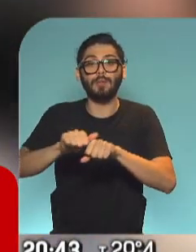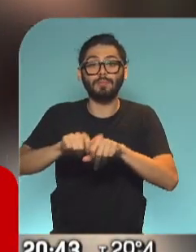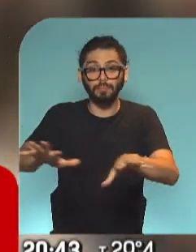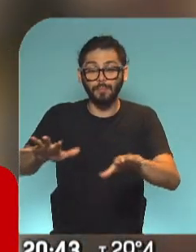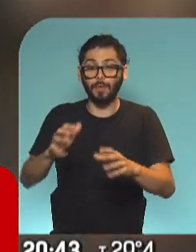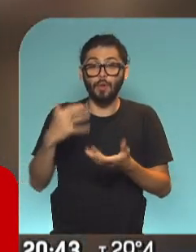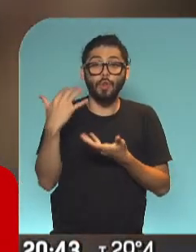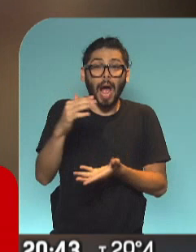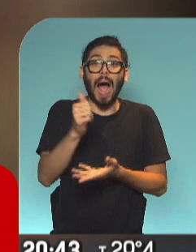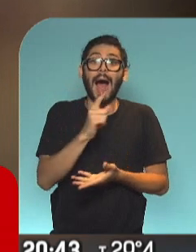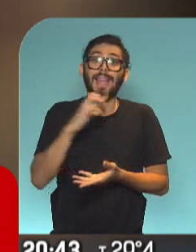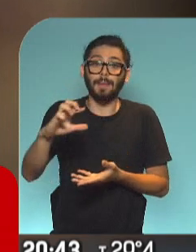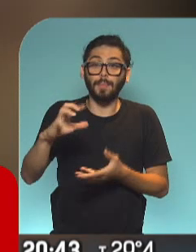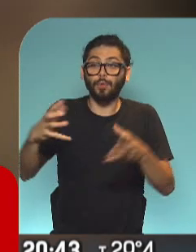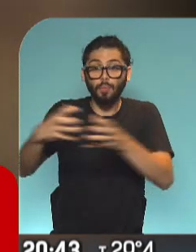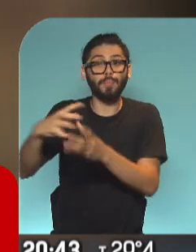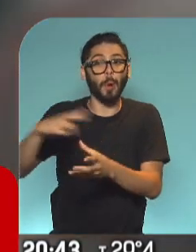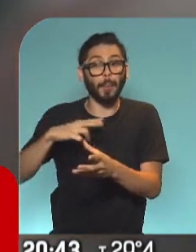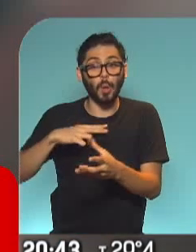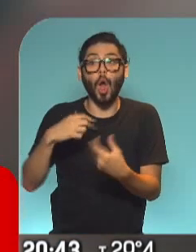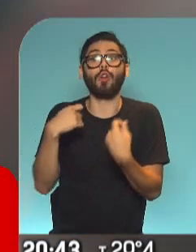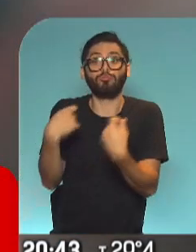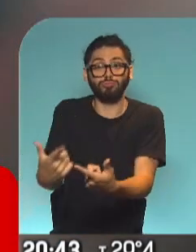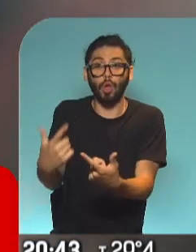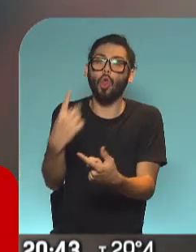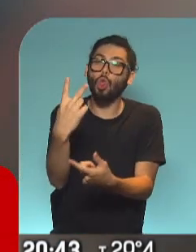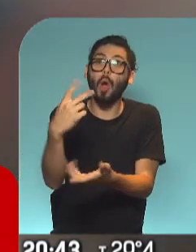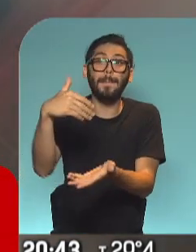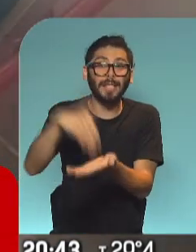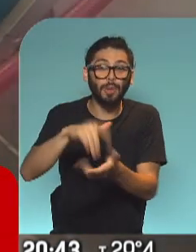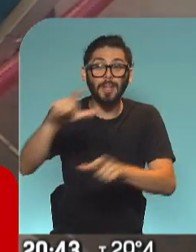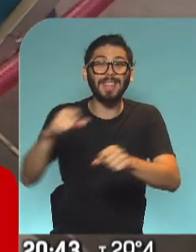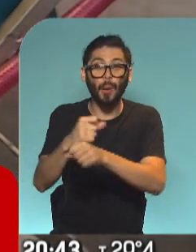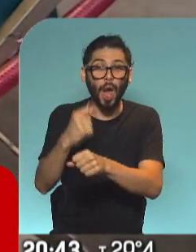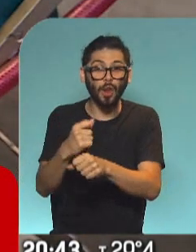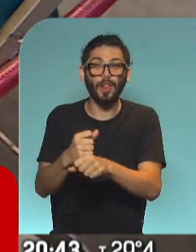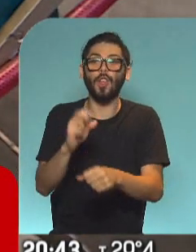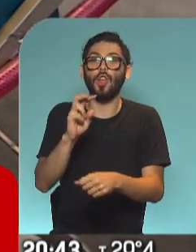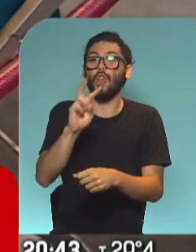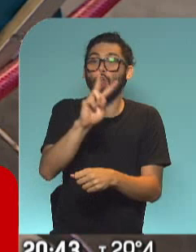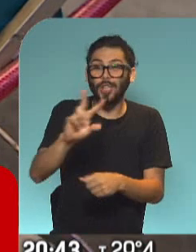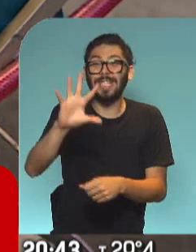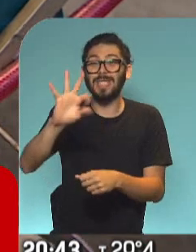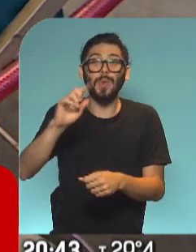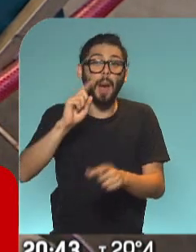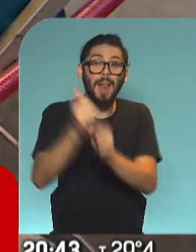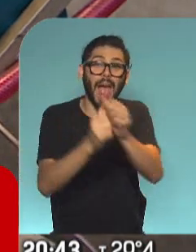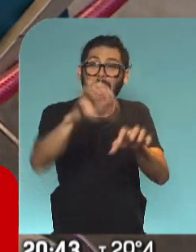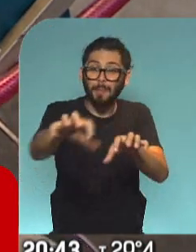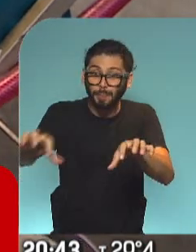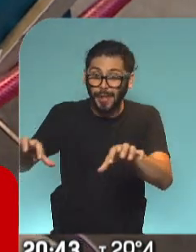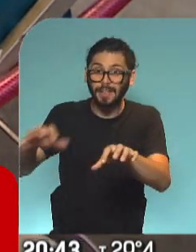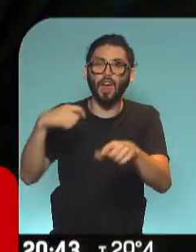salarial complementaria al sector privado, que llegó a 2,5 millones de trabajadores de 250.000 empresas, además de créditos a